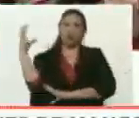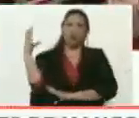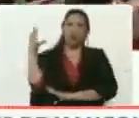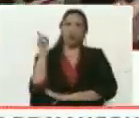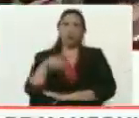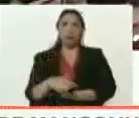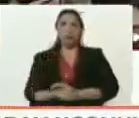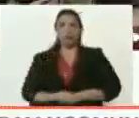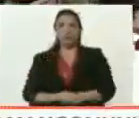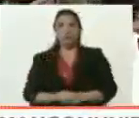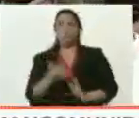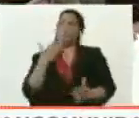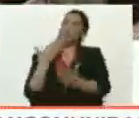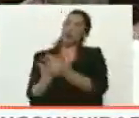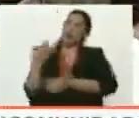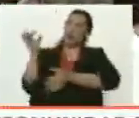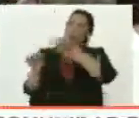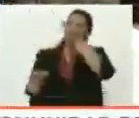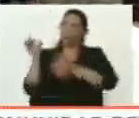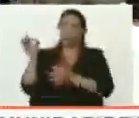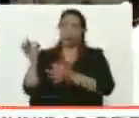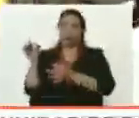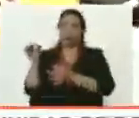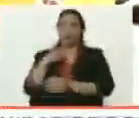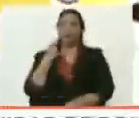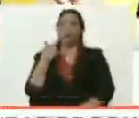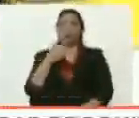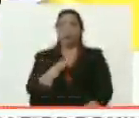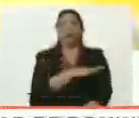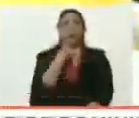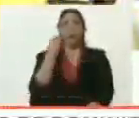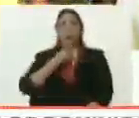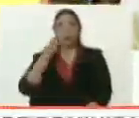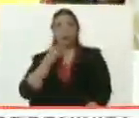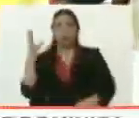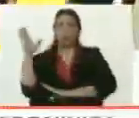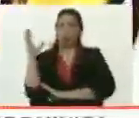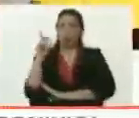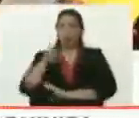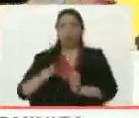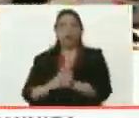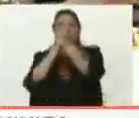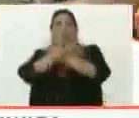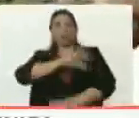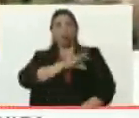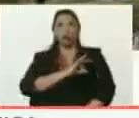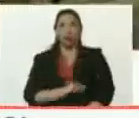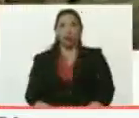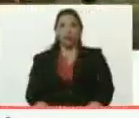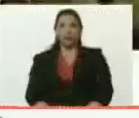levantándose, pidiendo justicia por el asesinato a la juventud, a los líderes sociales.